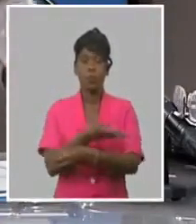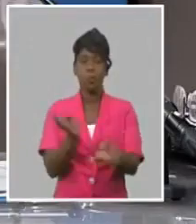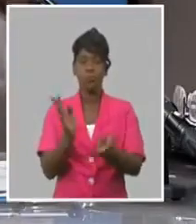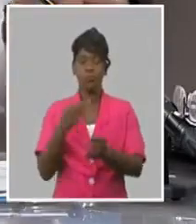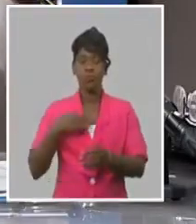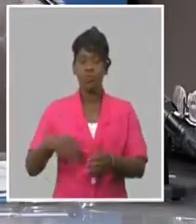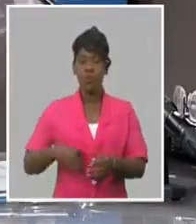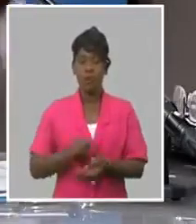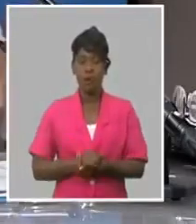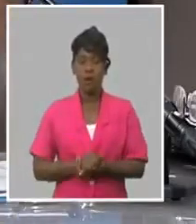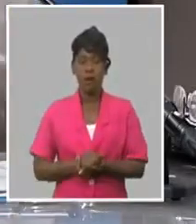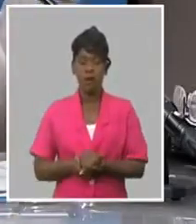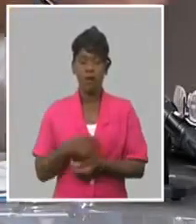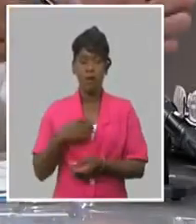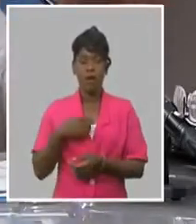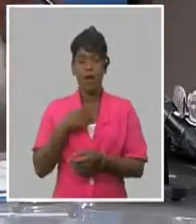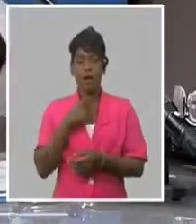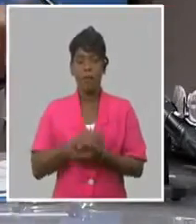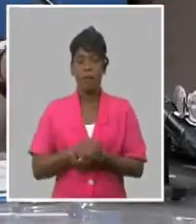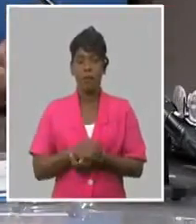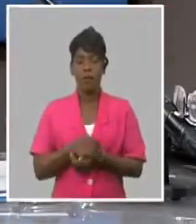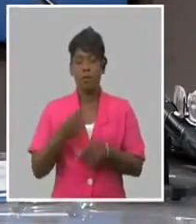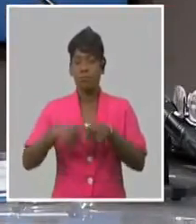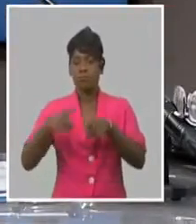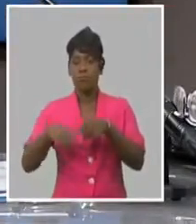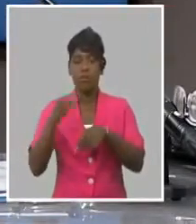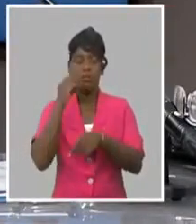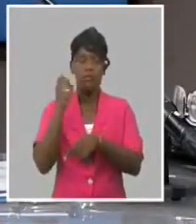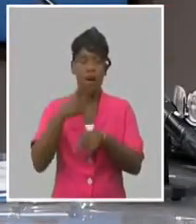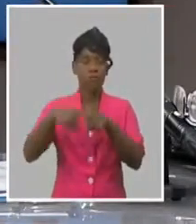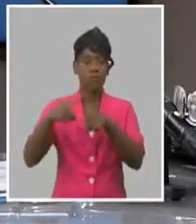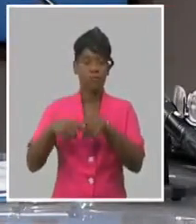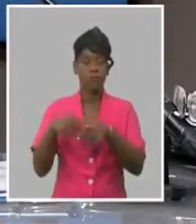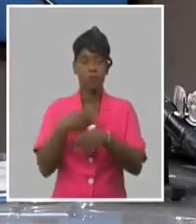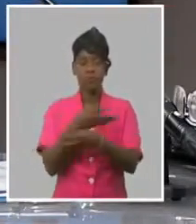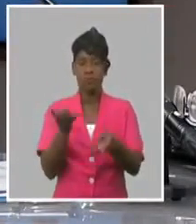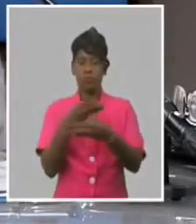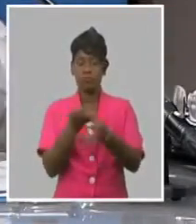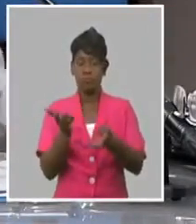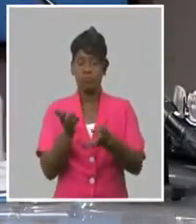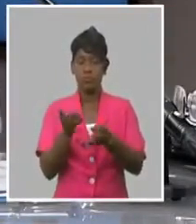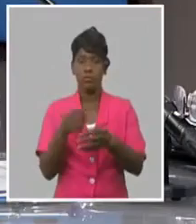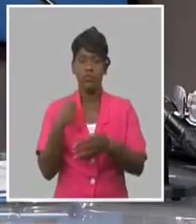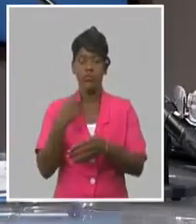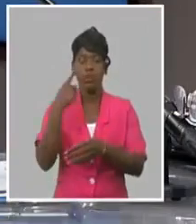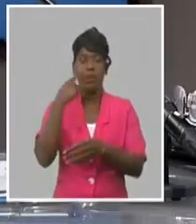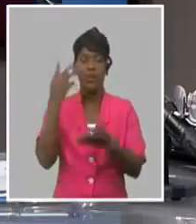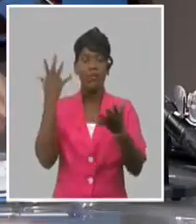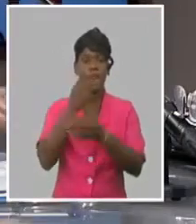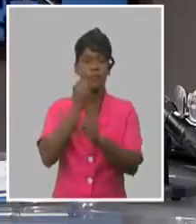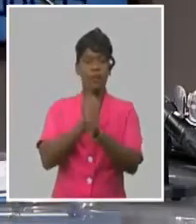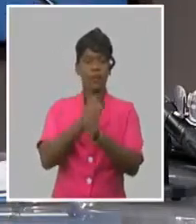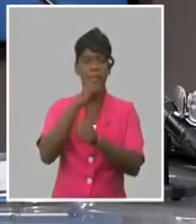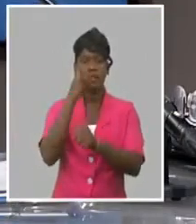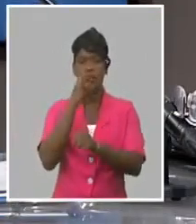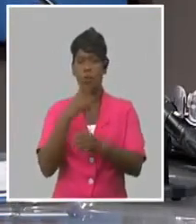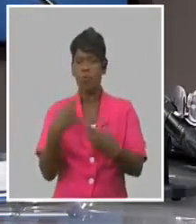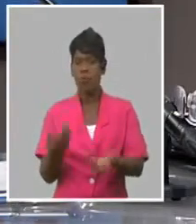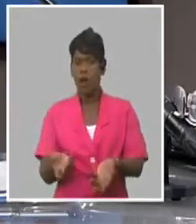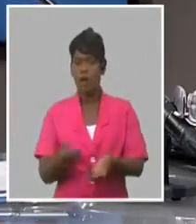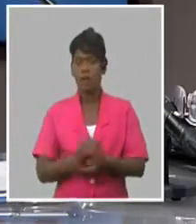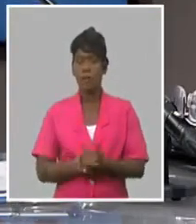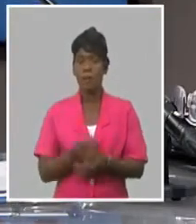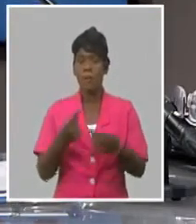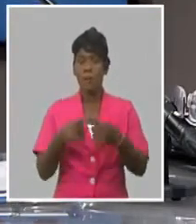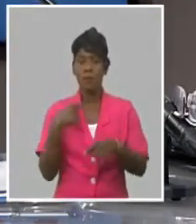subsidiamos la ropa al que más gana, al que menos gana, al que trabaja, al que no trabaja. Y sin embargo, cuando le subimos el precio al